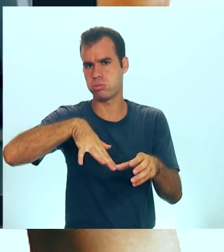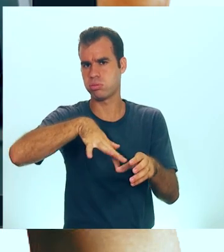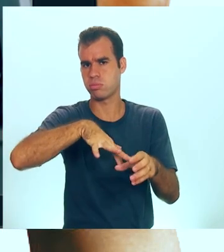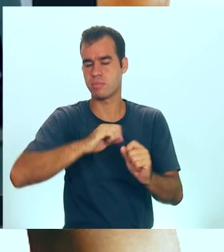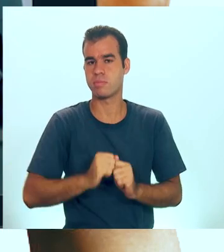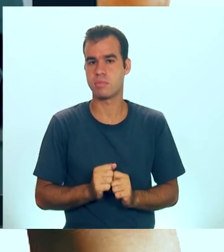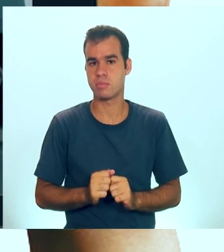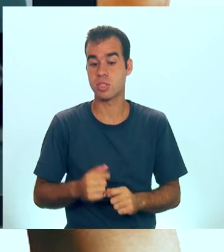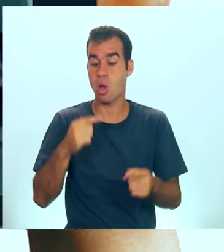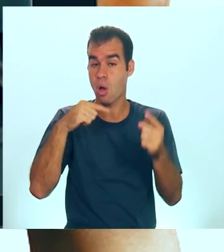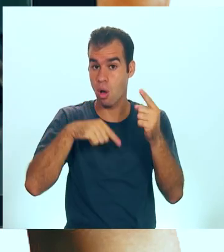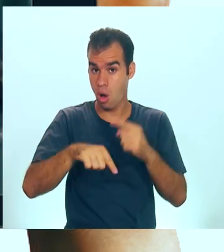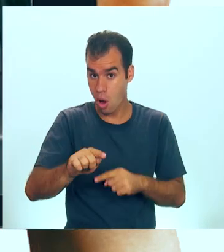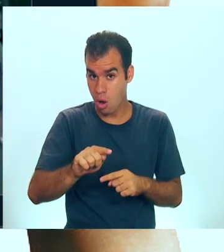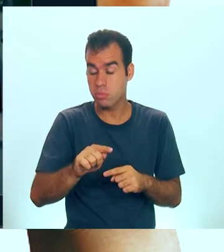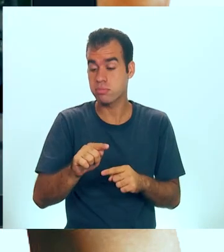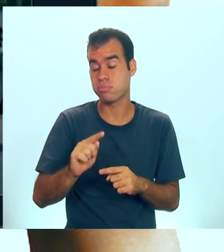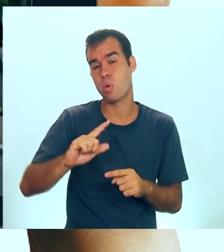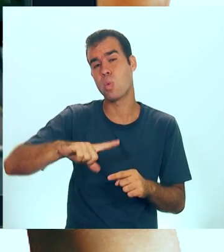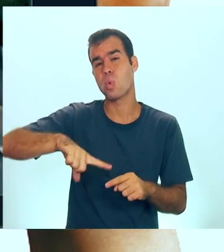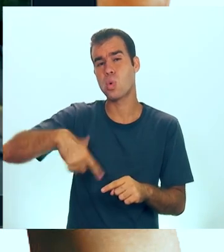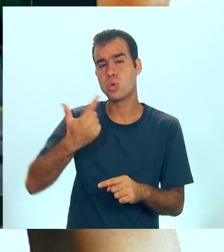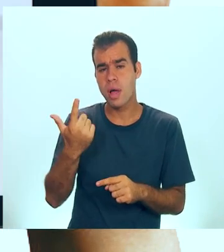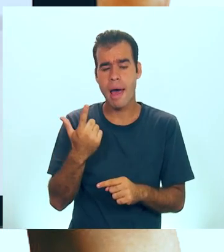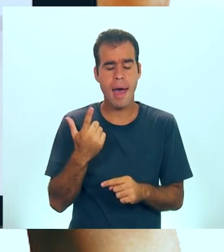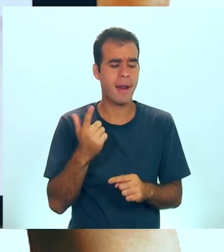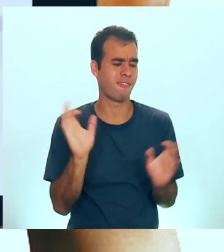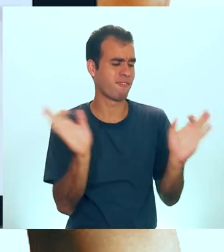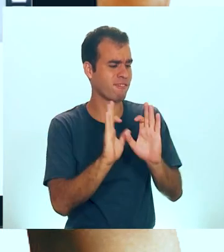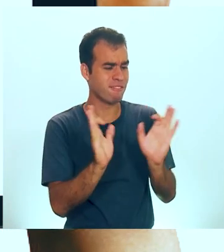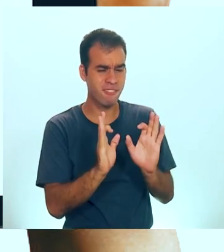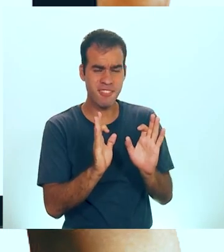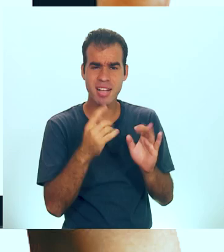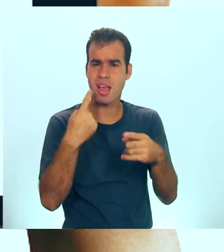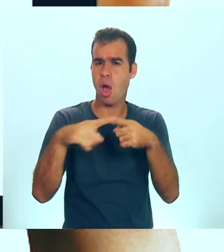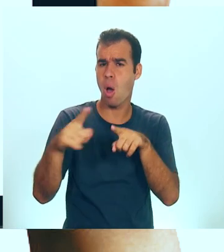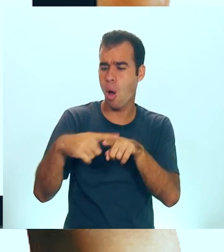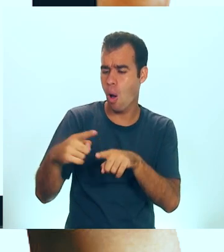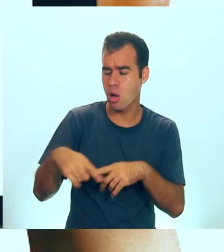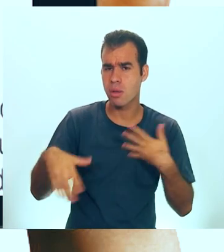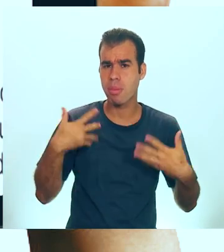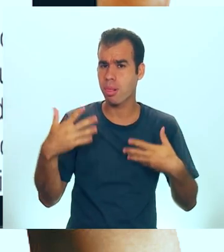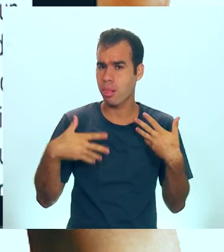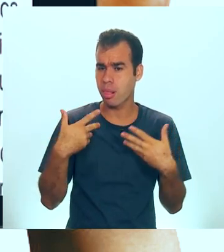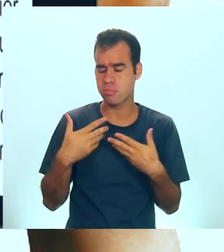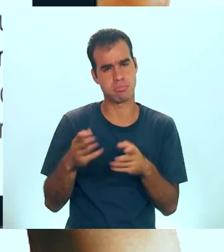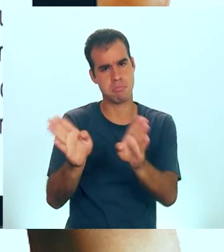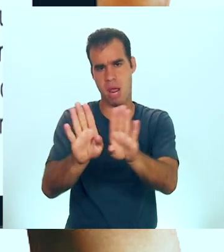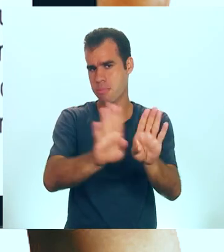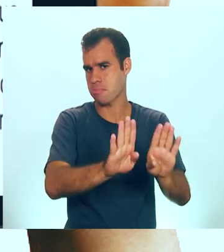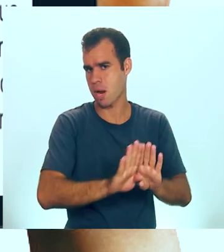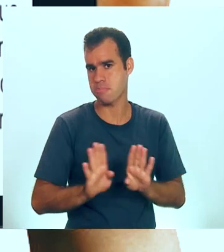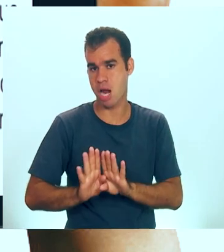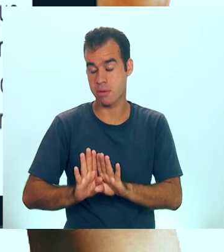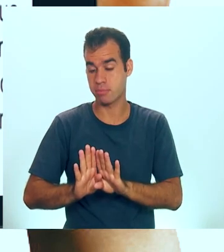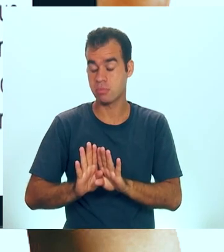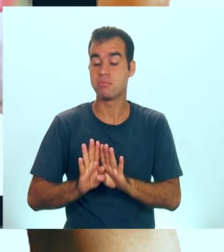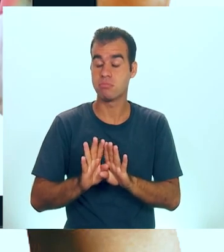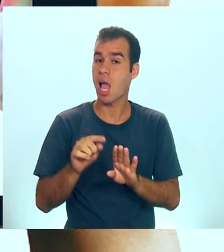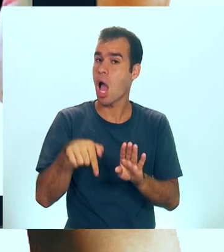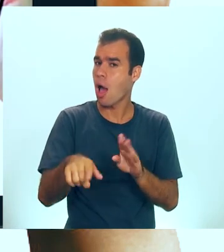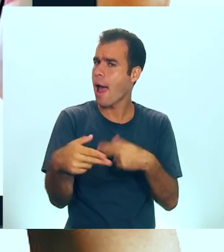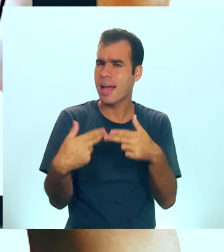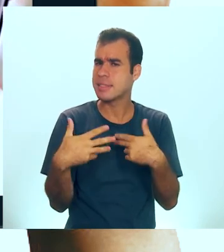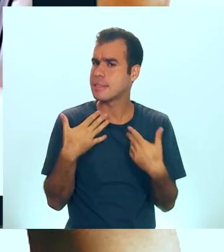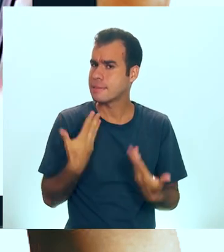Cerradas hoy nuestras instituciones culturales y recreativas, la interacción con los públicos se desarrolla a través de las plataformas